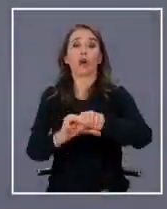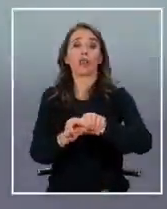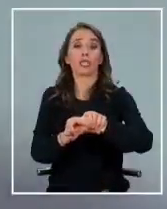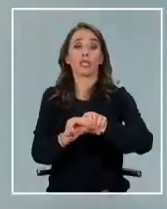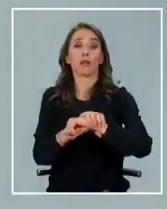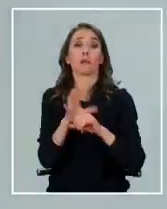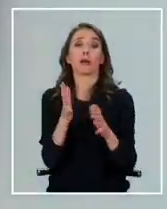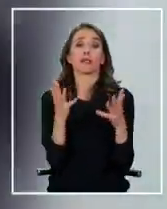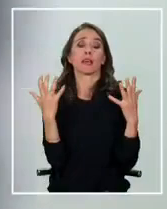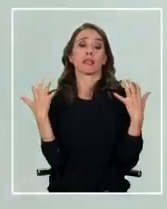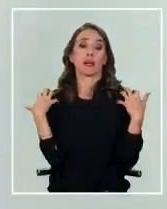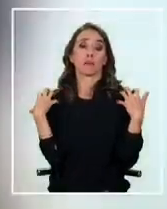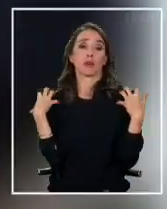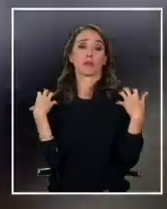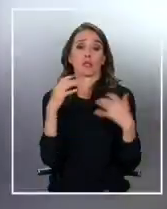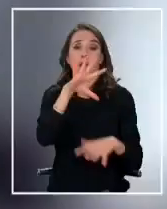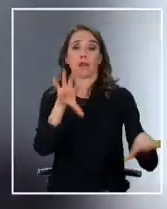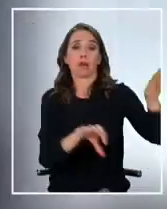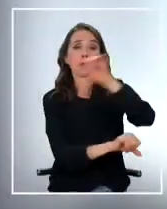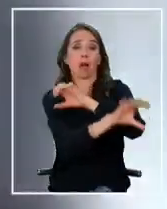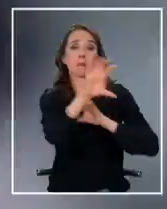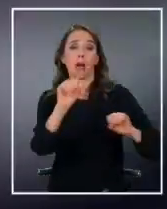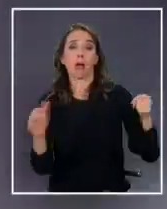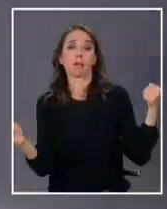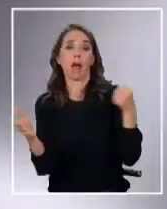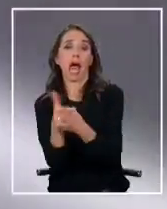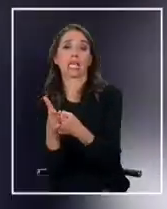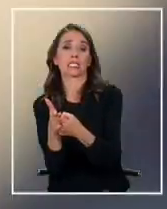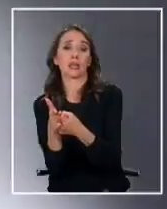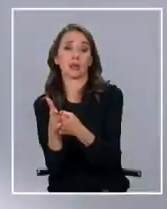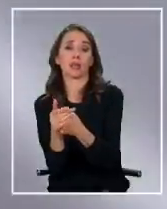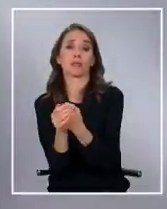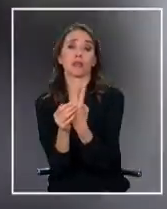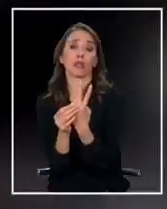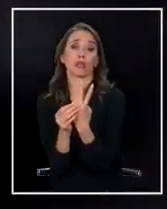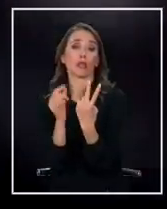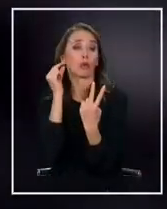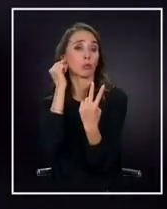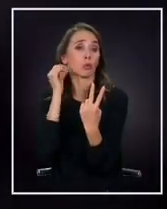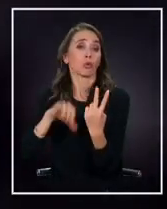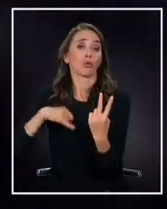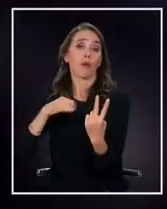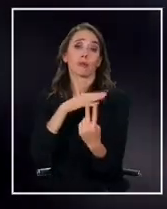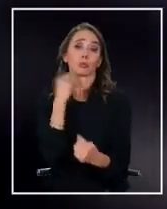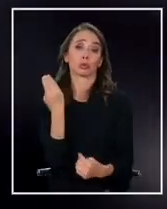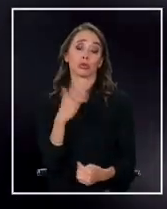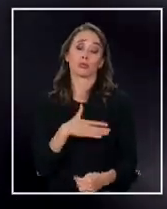presunta responsabilidad en el lamentable accidente que dejó a dos jóvenes fallecidos.